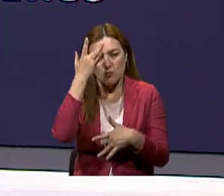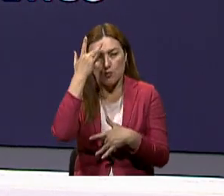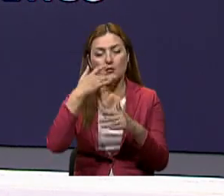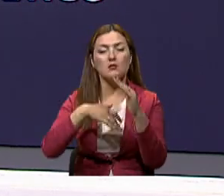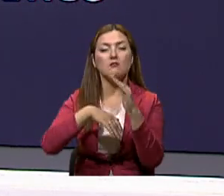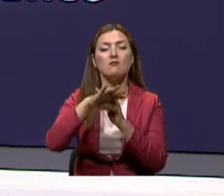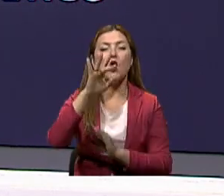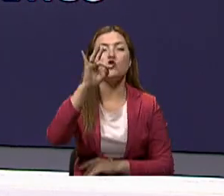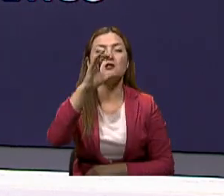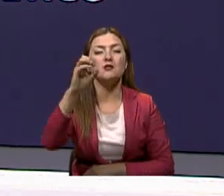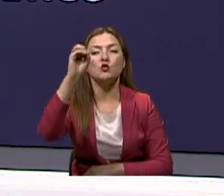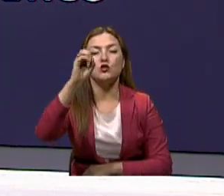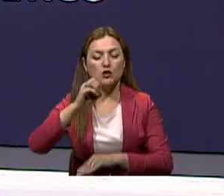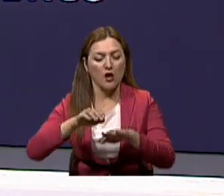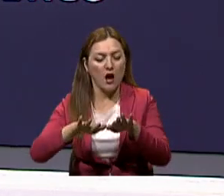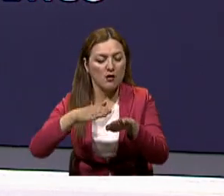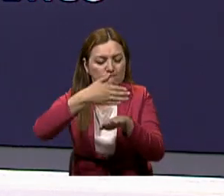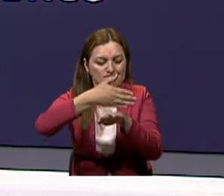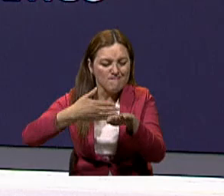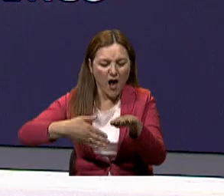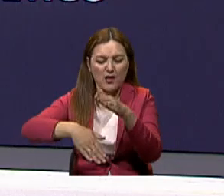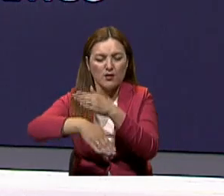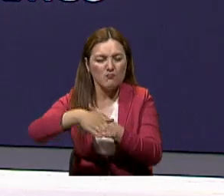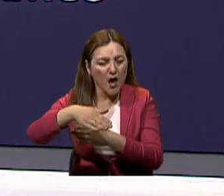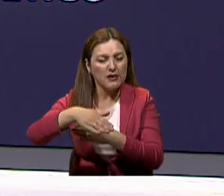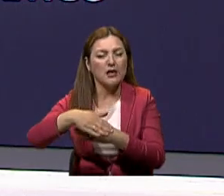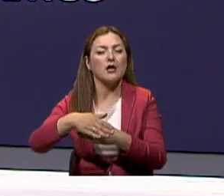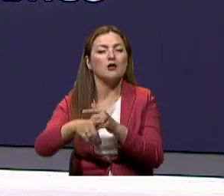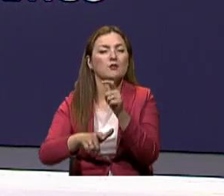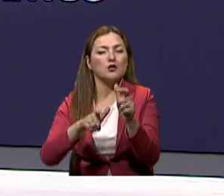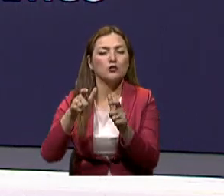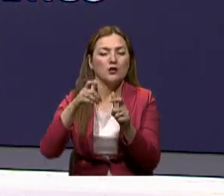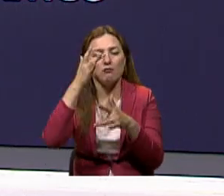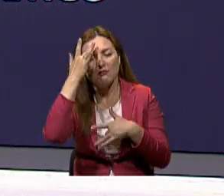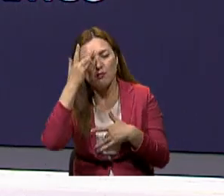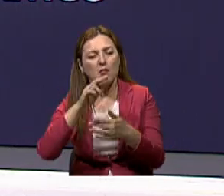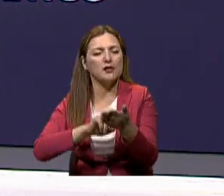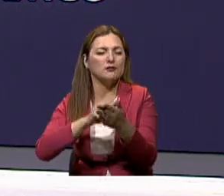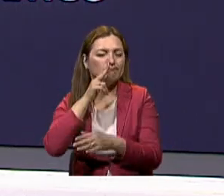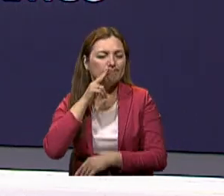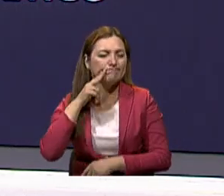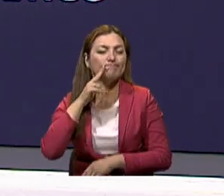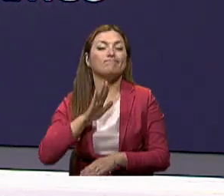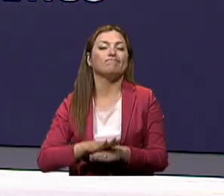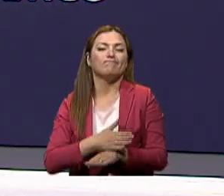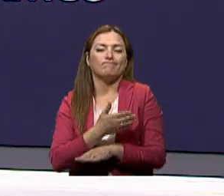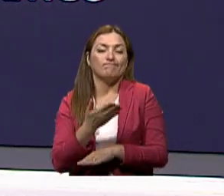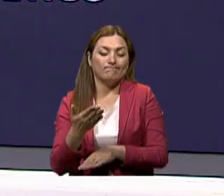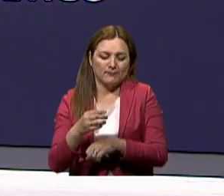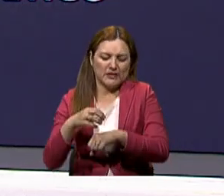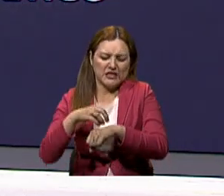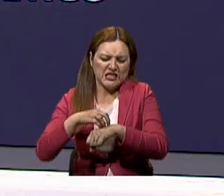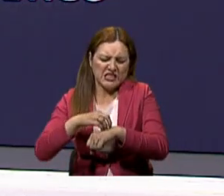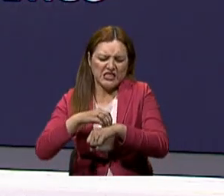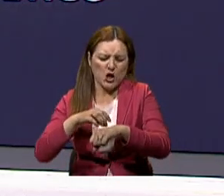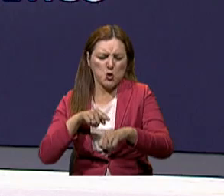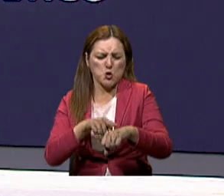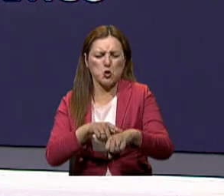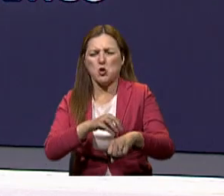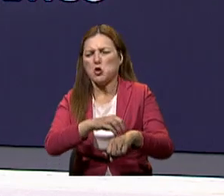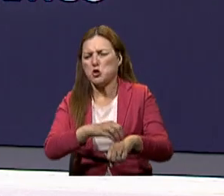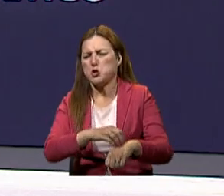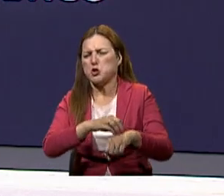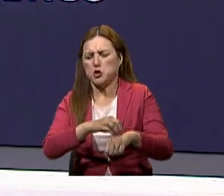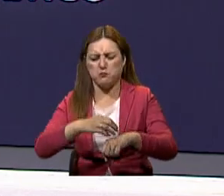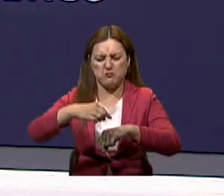las amputaciones de los miembros inferiores en personas con diabetes tienen que ver con estas úlceras que nosotros le